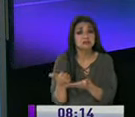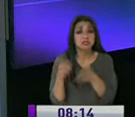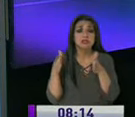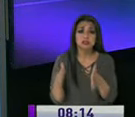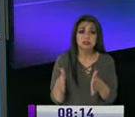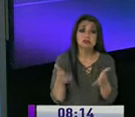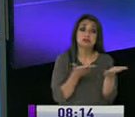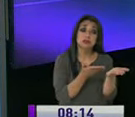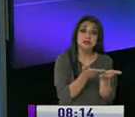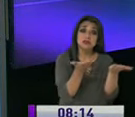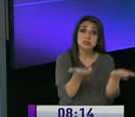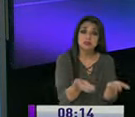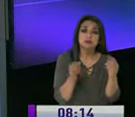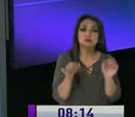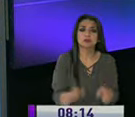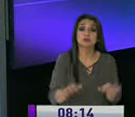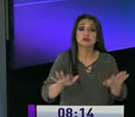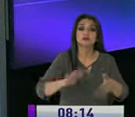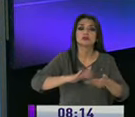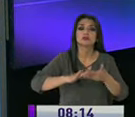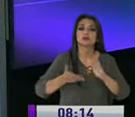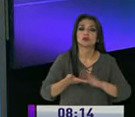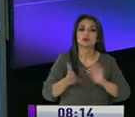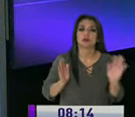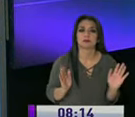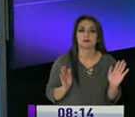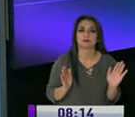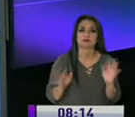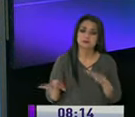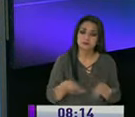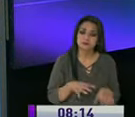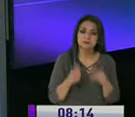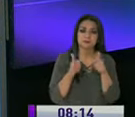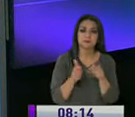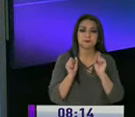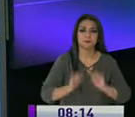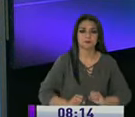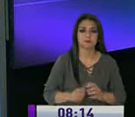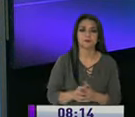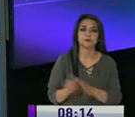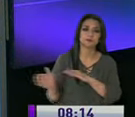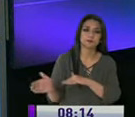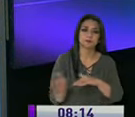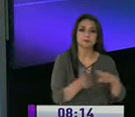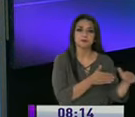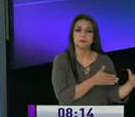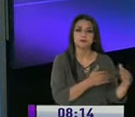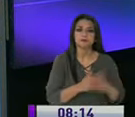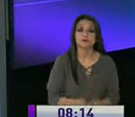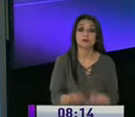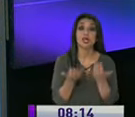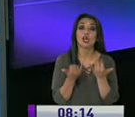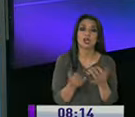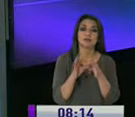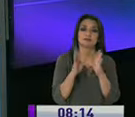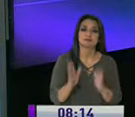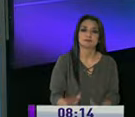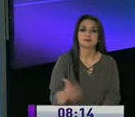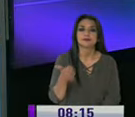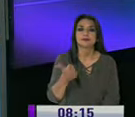parte de esta comunidad y de realizar las cosas con otra visión. Vamos con Andrea Orbe, que está en la avenida 10 de agosto